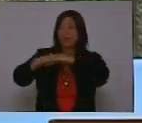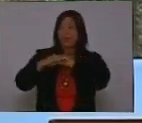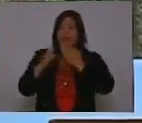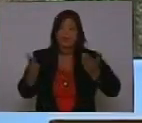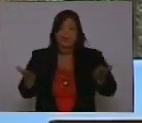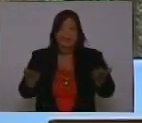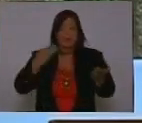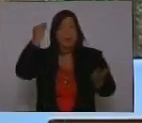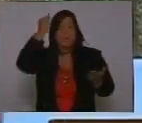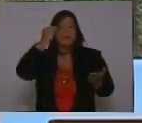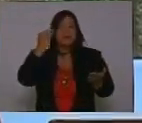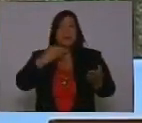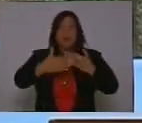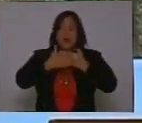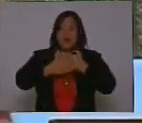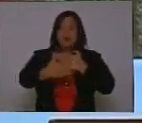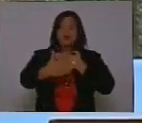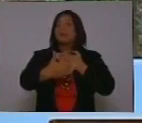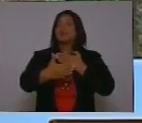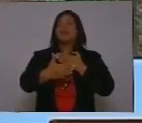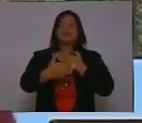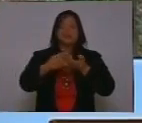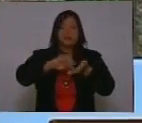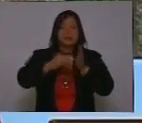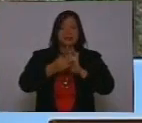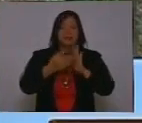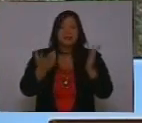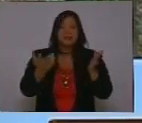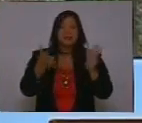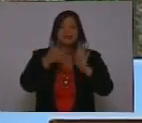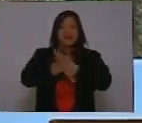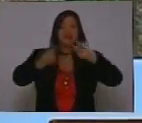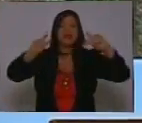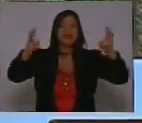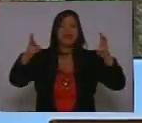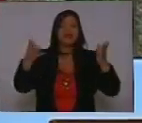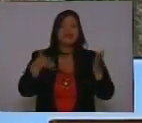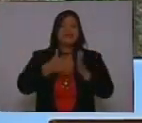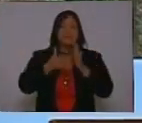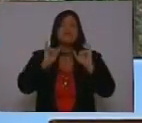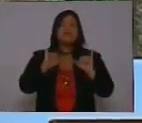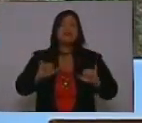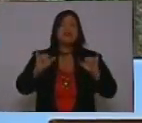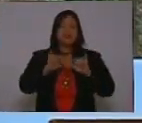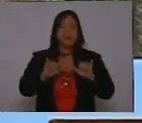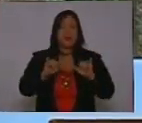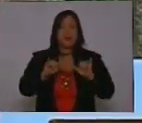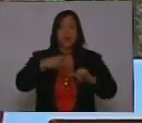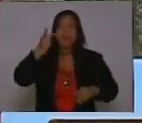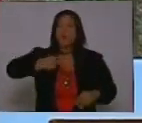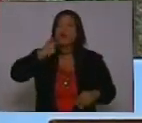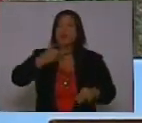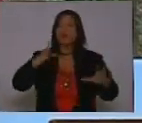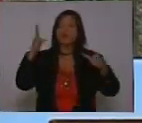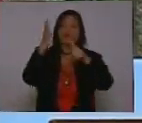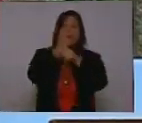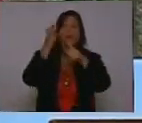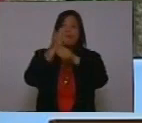Porque pensamos y vamos a avanzar en cuanto a eso. Y a todas esas políticas